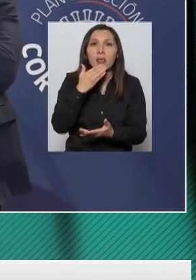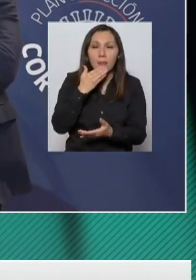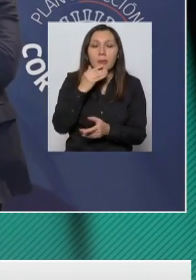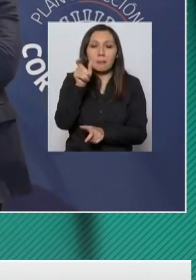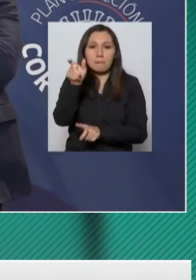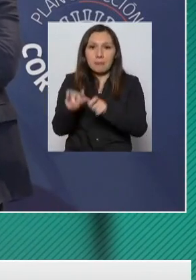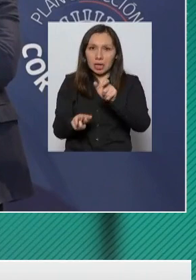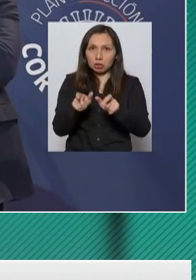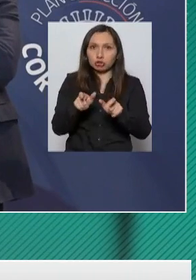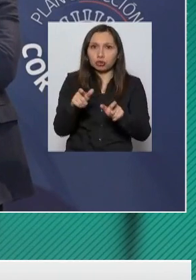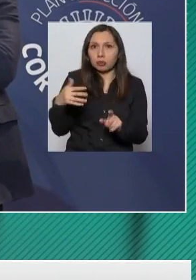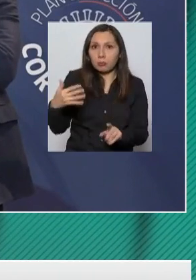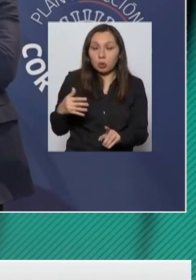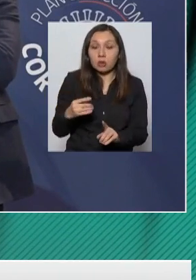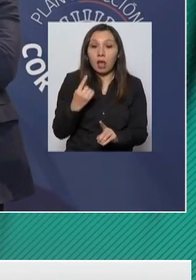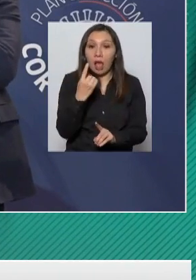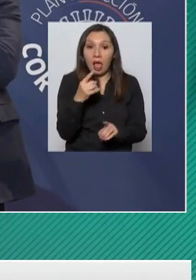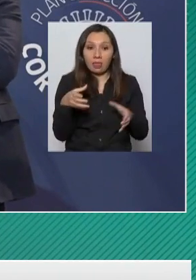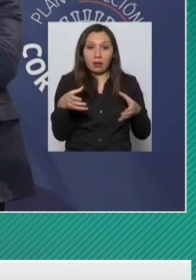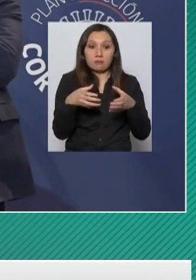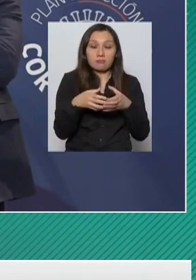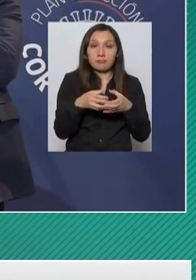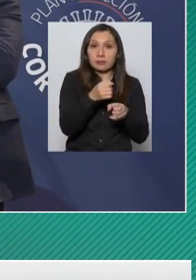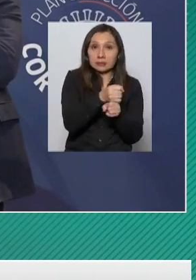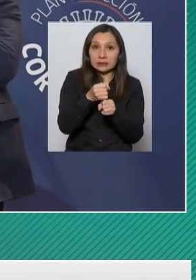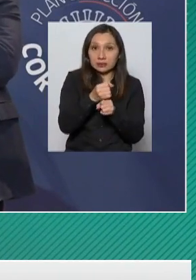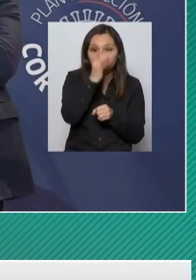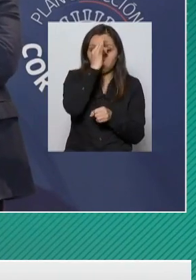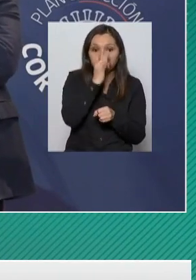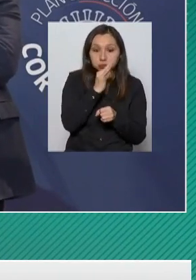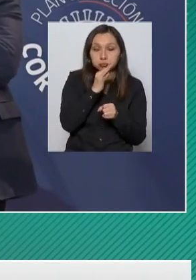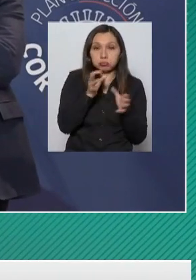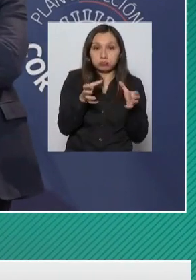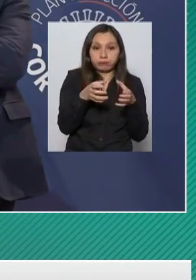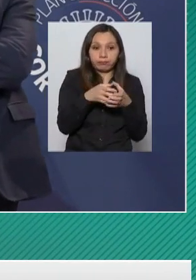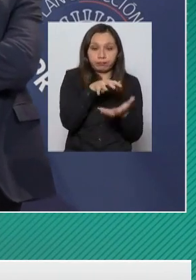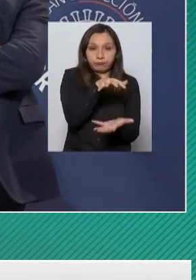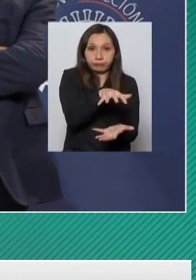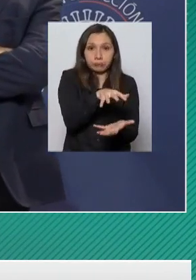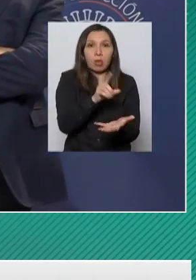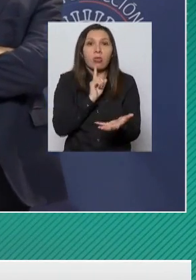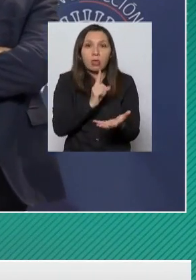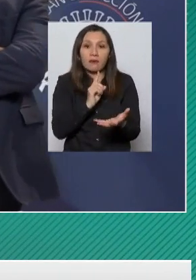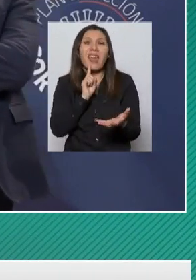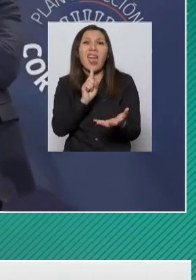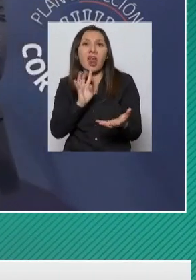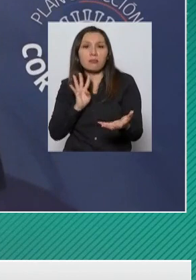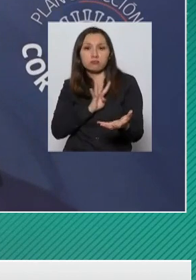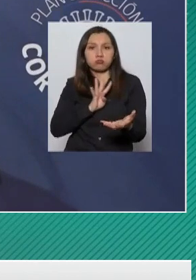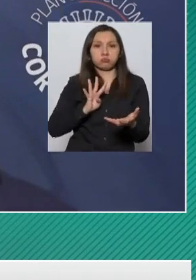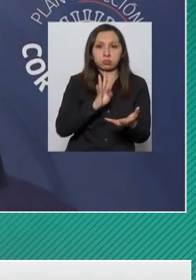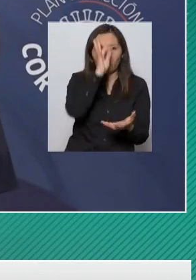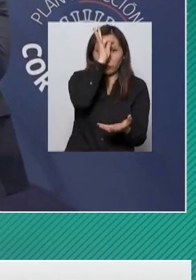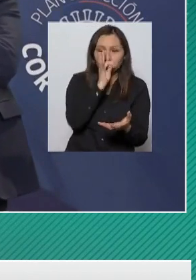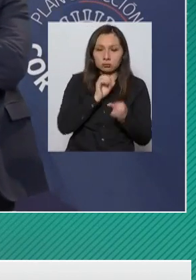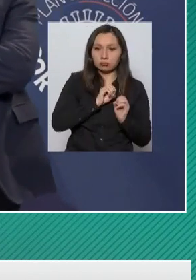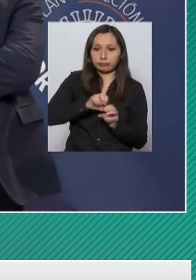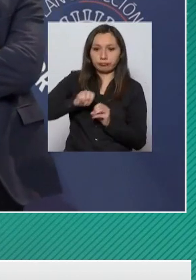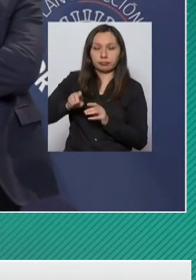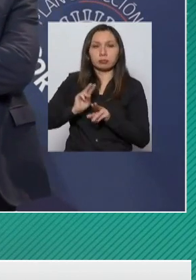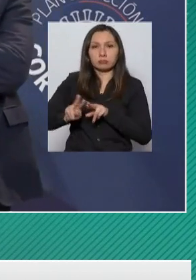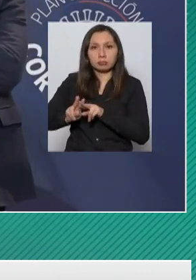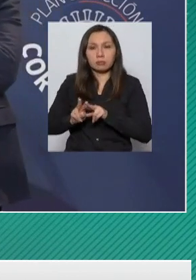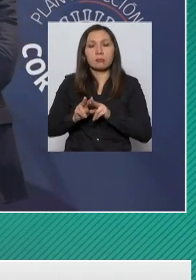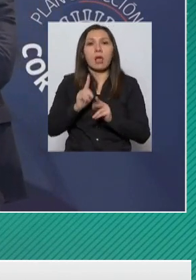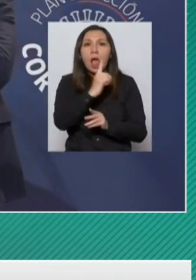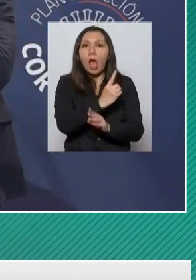personas detrás cada equipo obviamente tiene un equipo de salud que hay que preparar y que hay que poner a disposición en cada